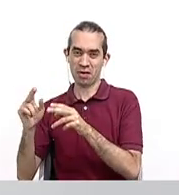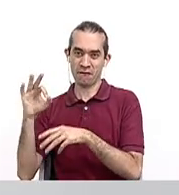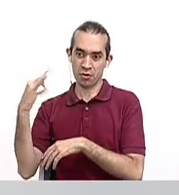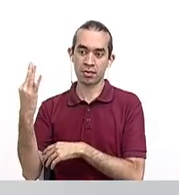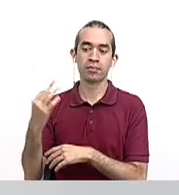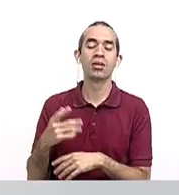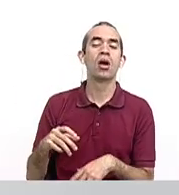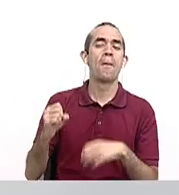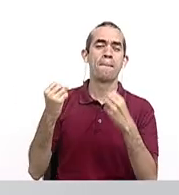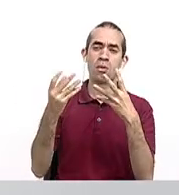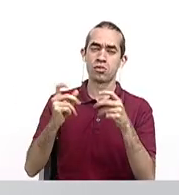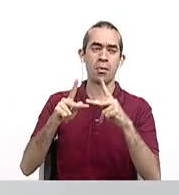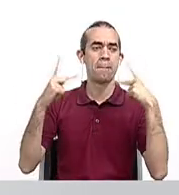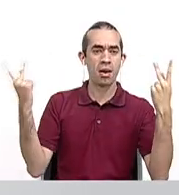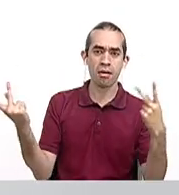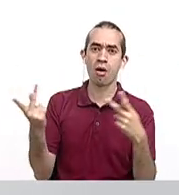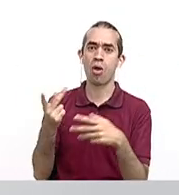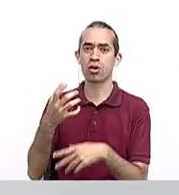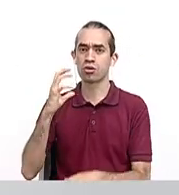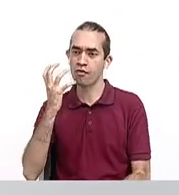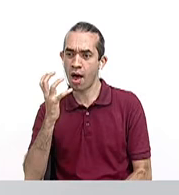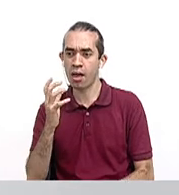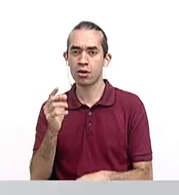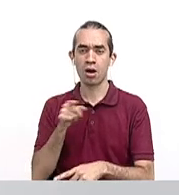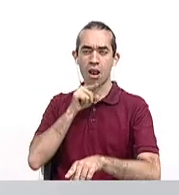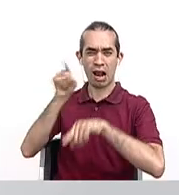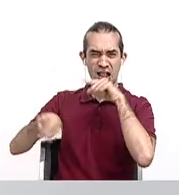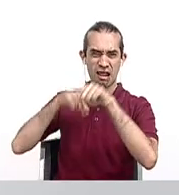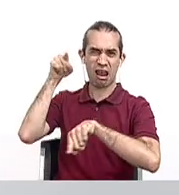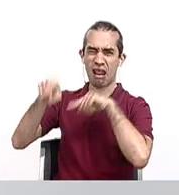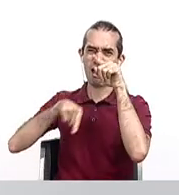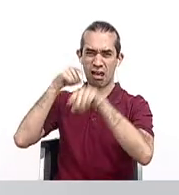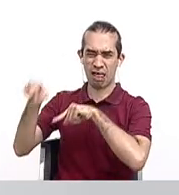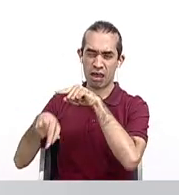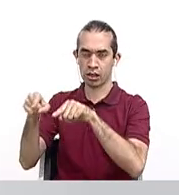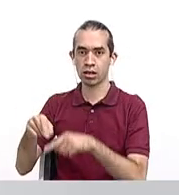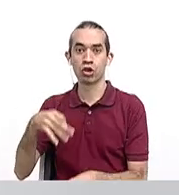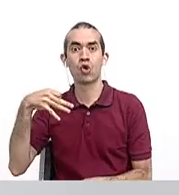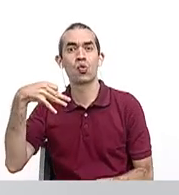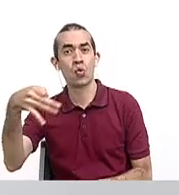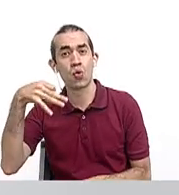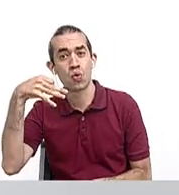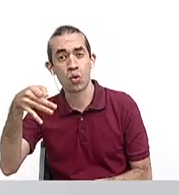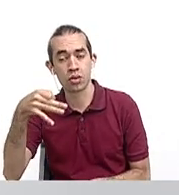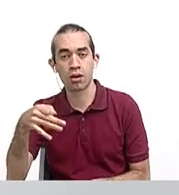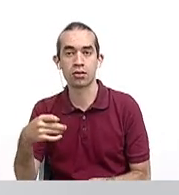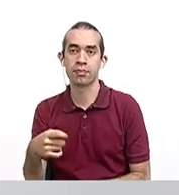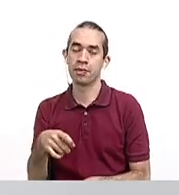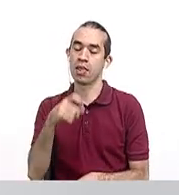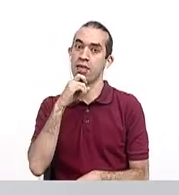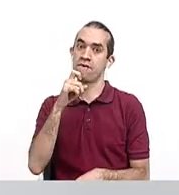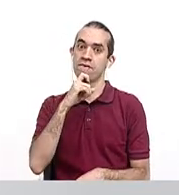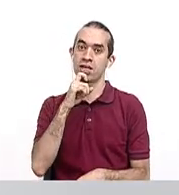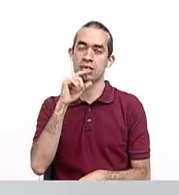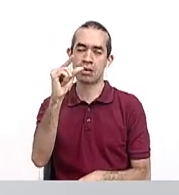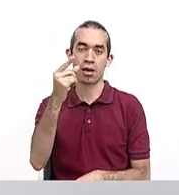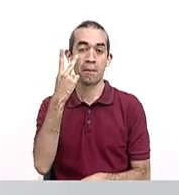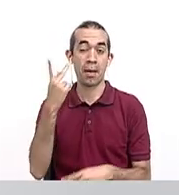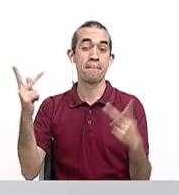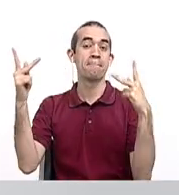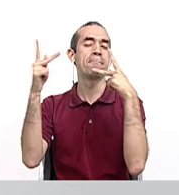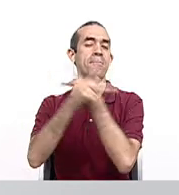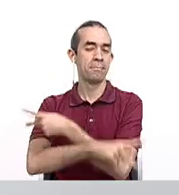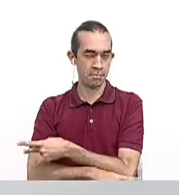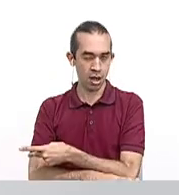fuerte y a lo mejor uno de los momentos más difíciles de teodoro picado lo vamos a ver ya casi en